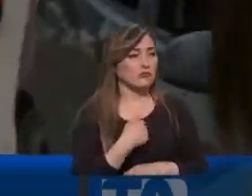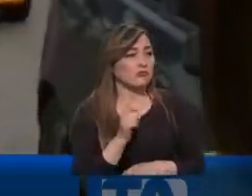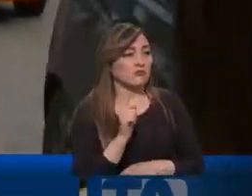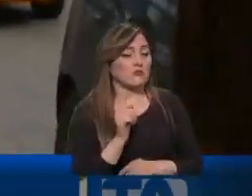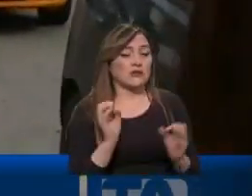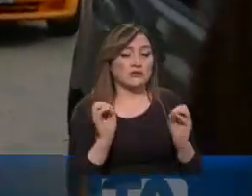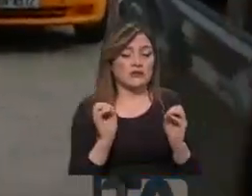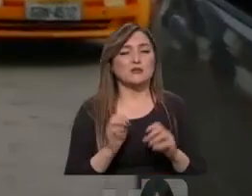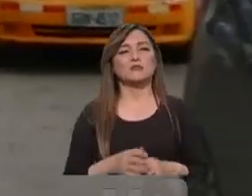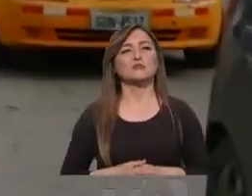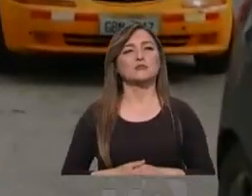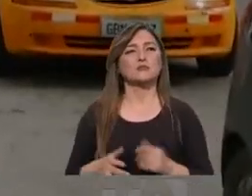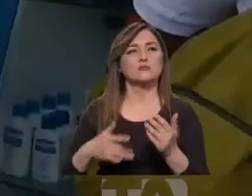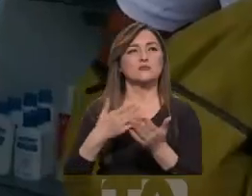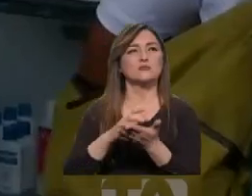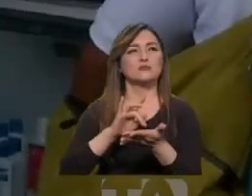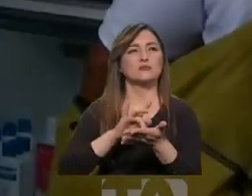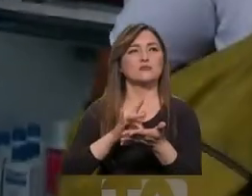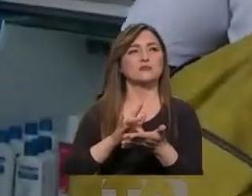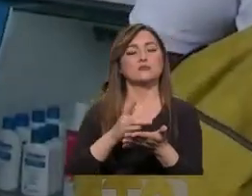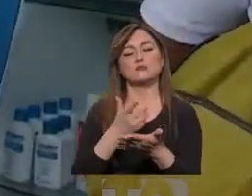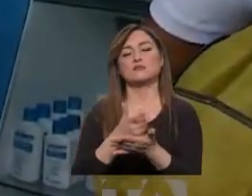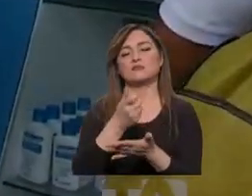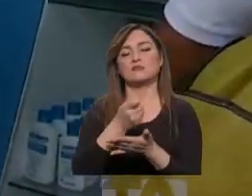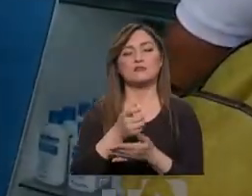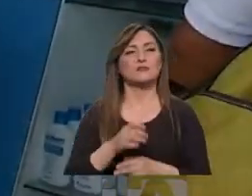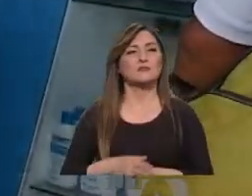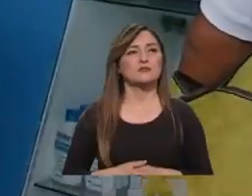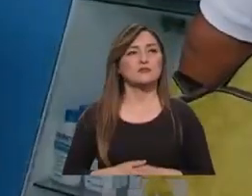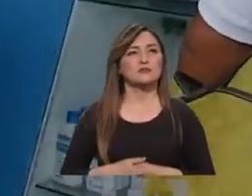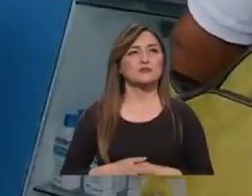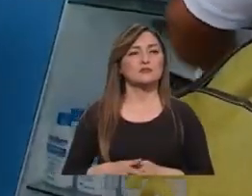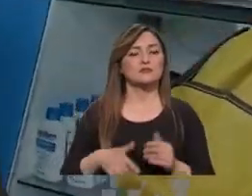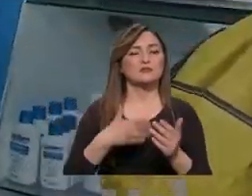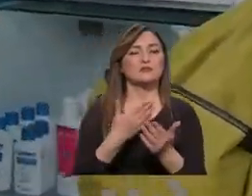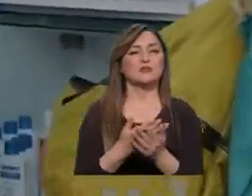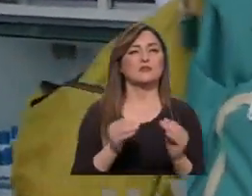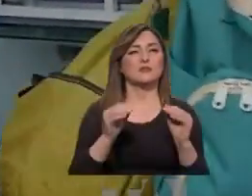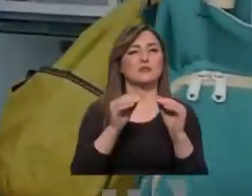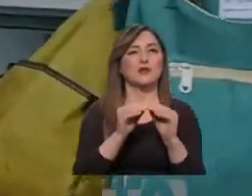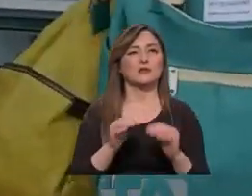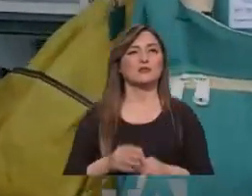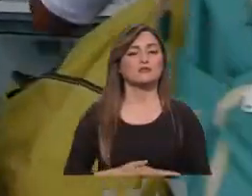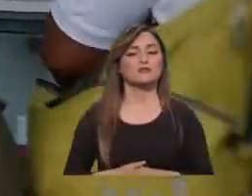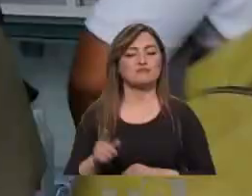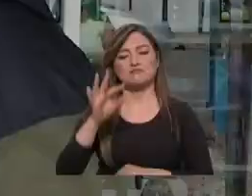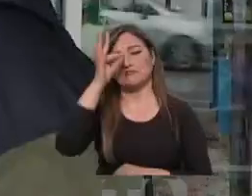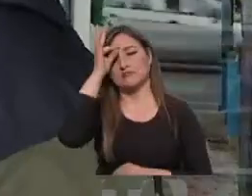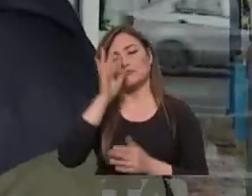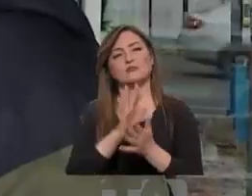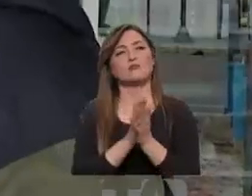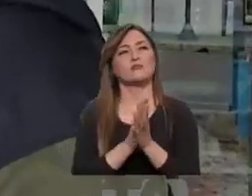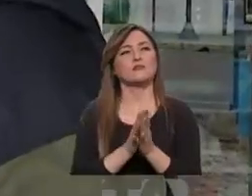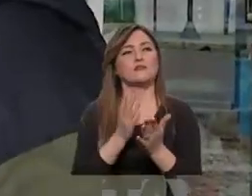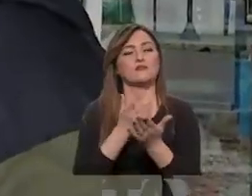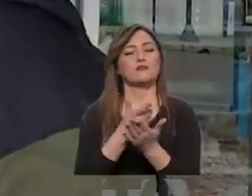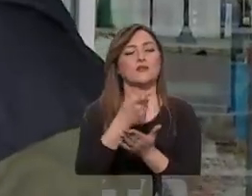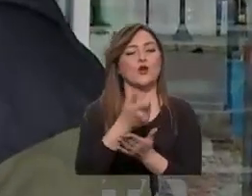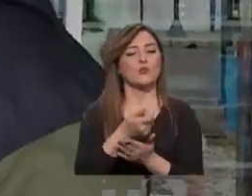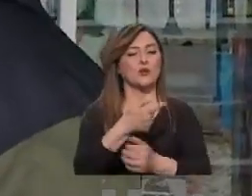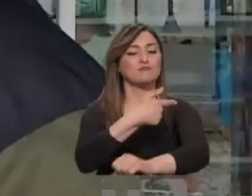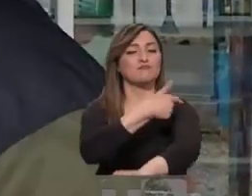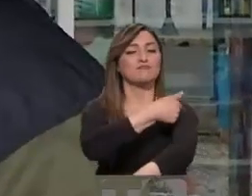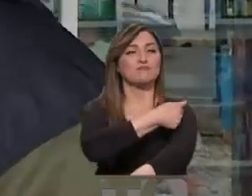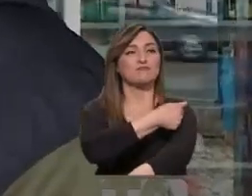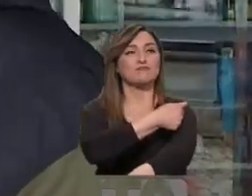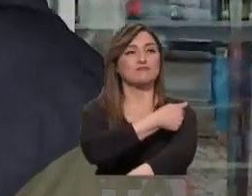dinero. La vimos llegar a la farmacia por una medicina, pero tuvo que volver por algo más que tampoco había en el hospital. Aquí vine a comprar la